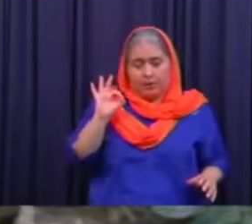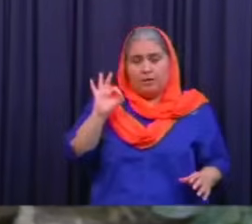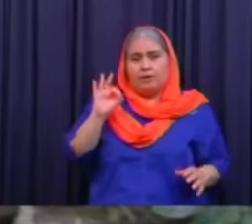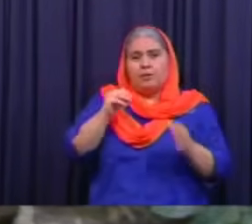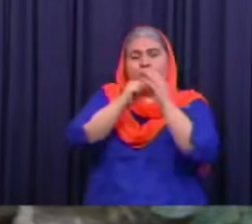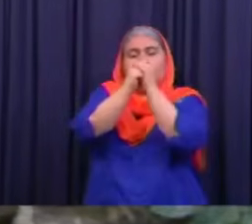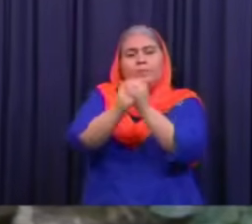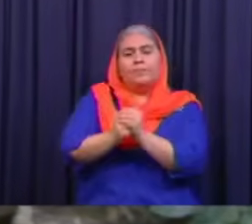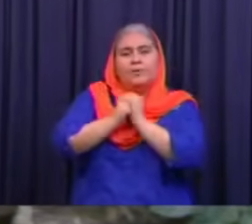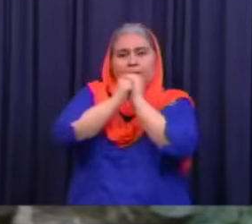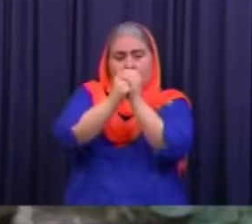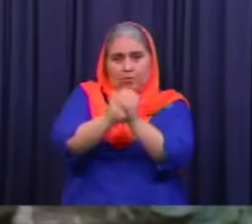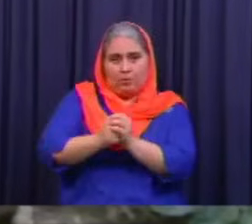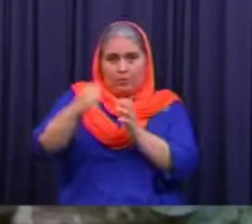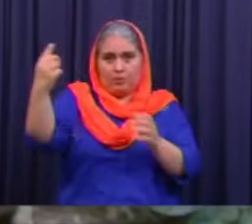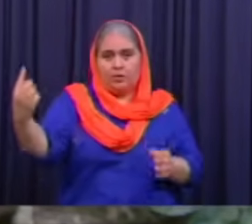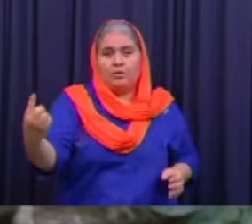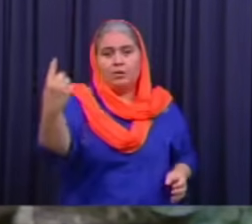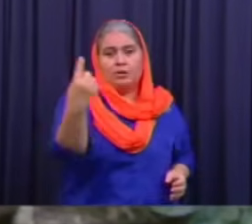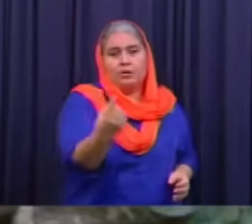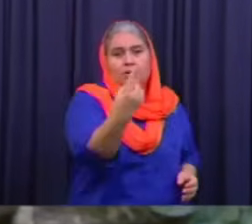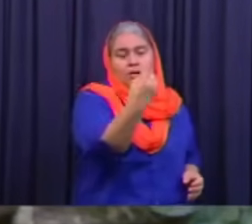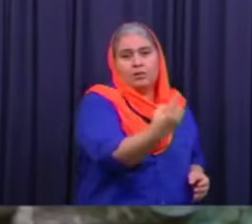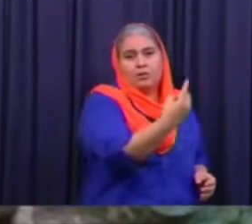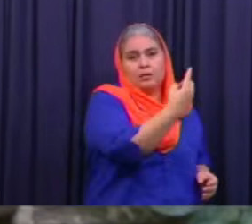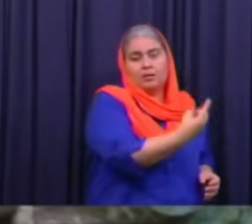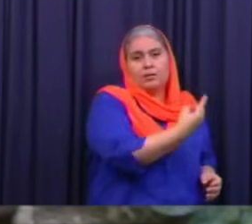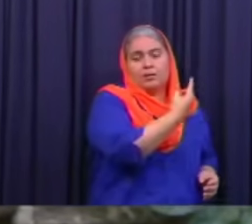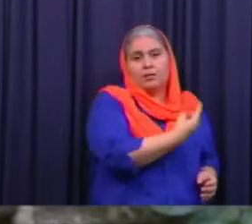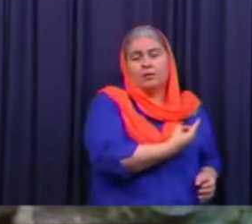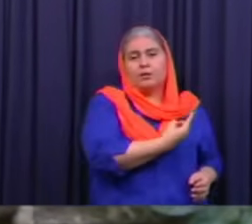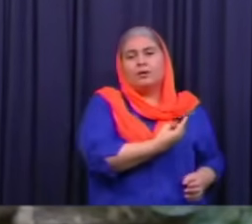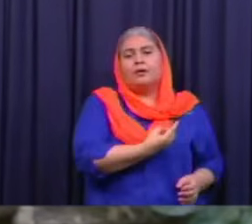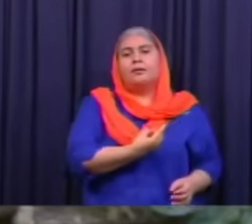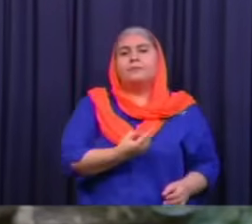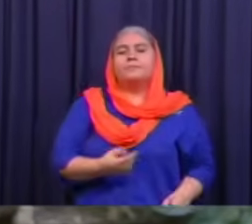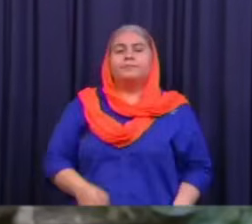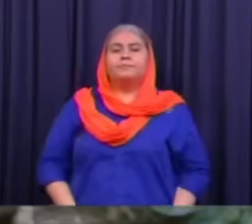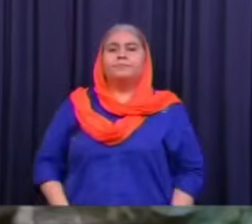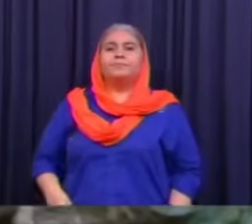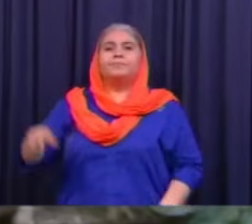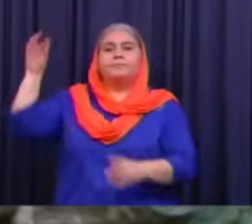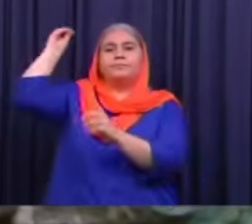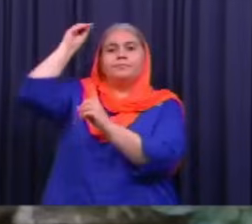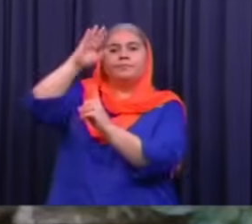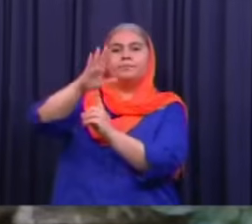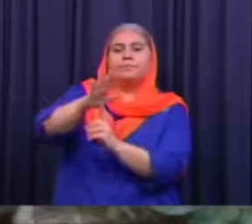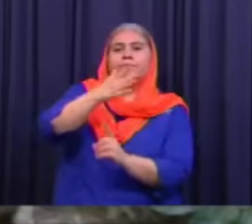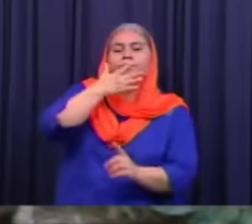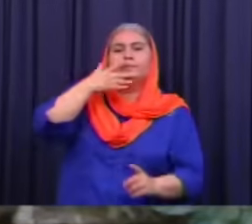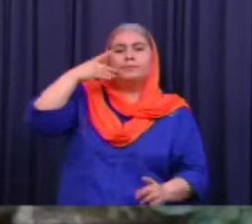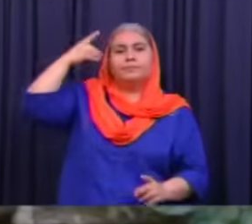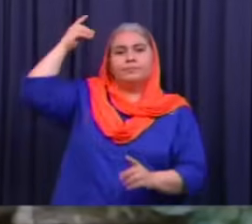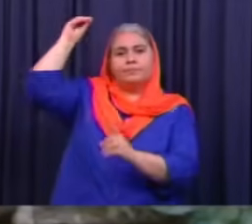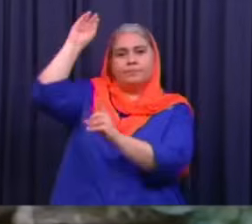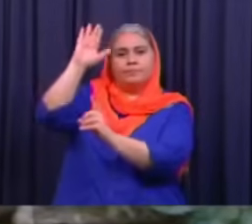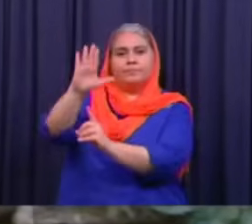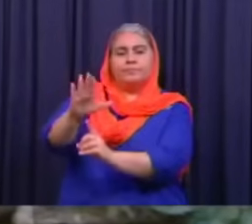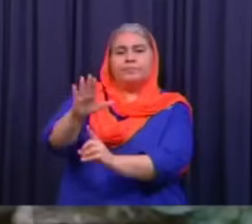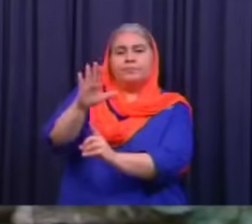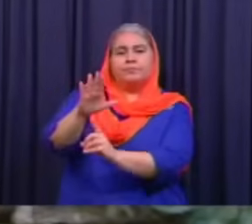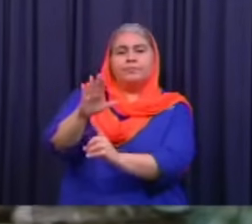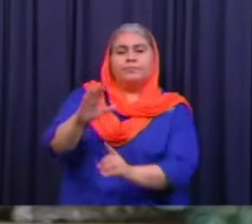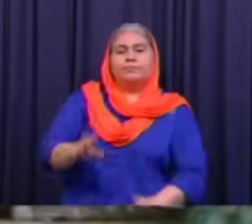orar por usted Dios le bendiga Dios le bendiga un joven se viene acercando